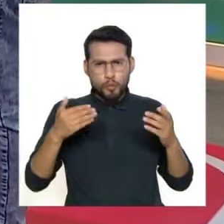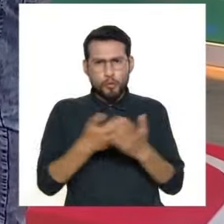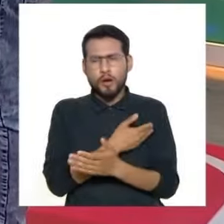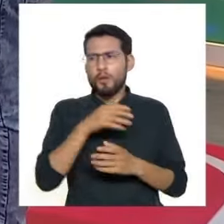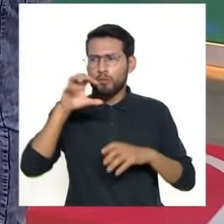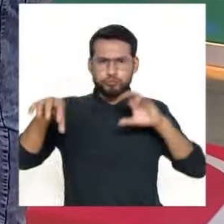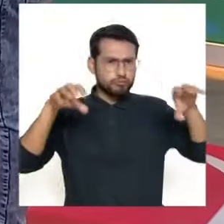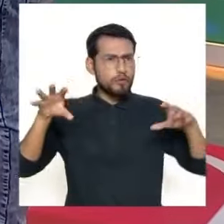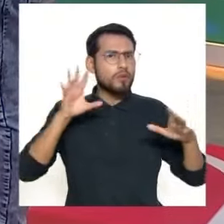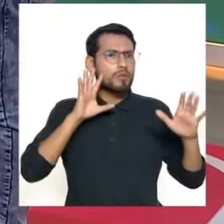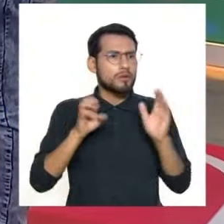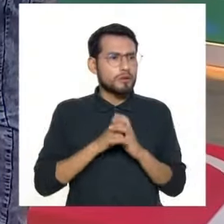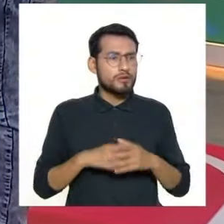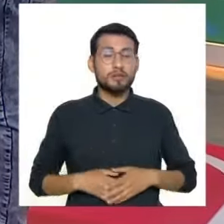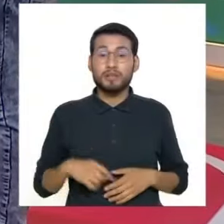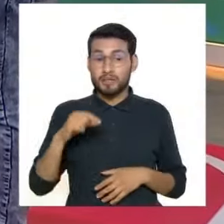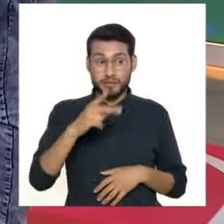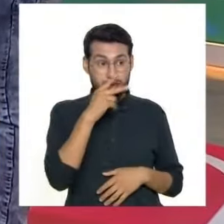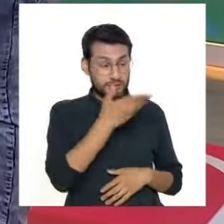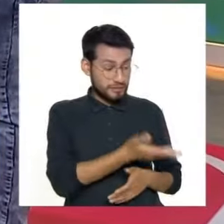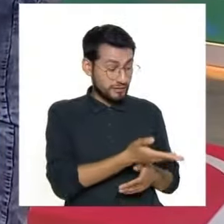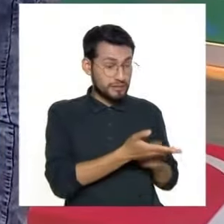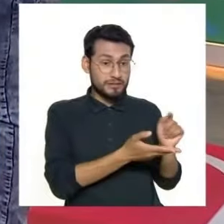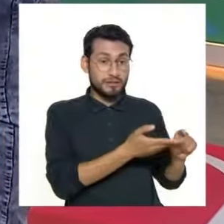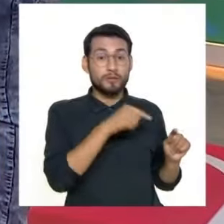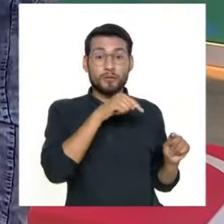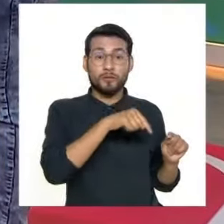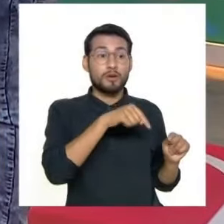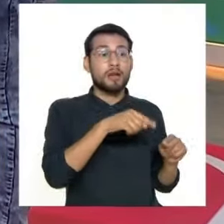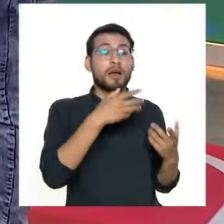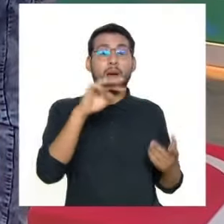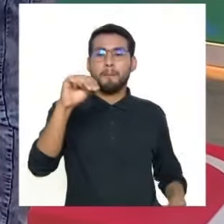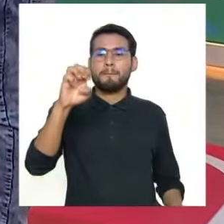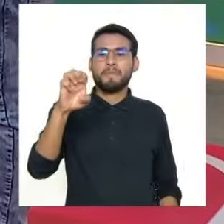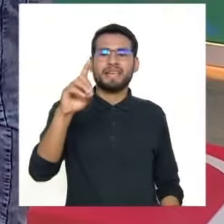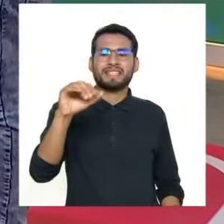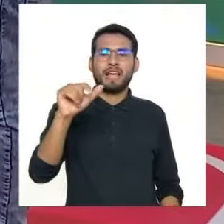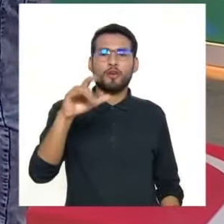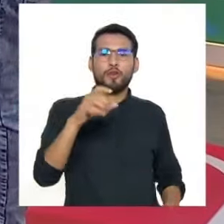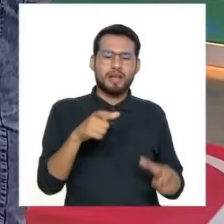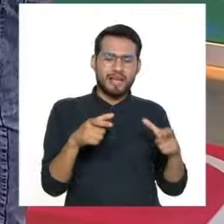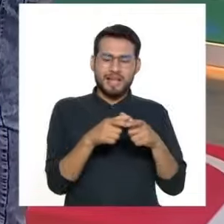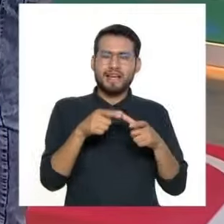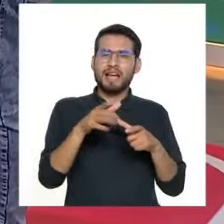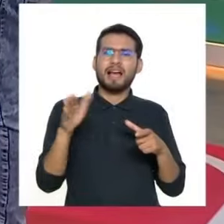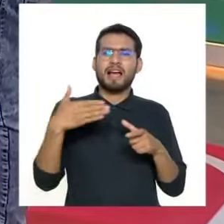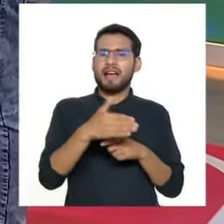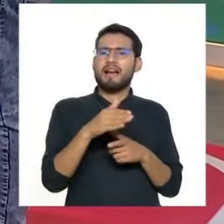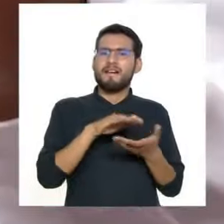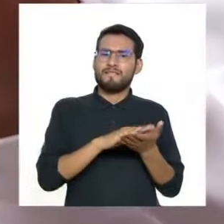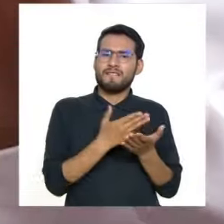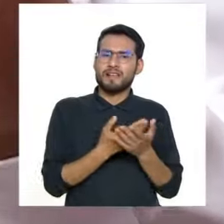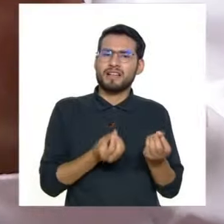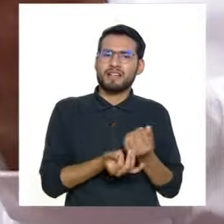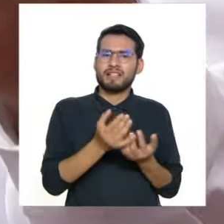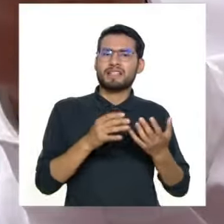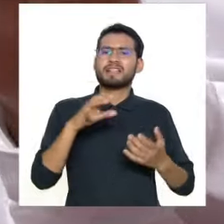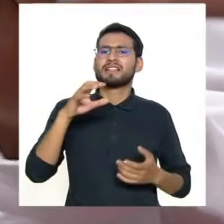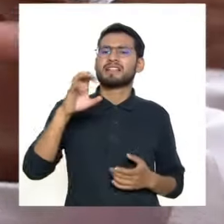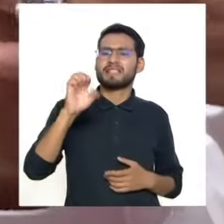Mercado no por ejemplo este producto que está aquí que es un producto medallones de caballa fritadas en salsa de